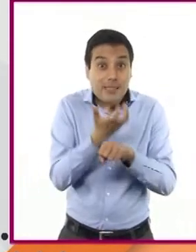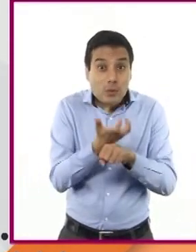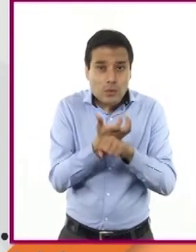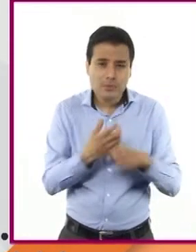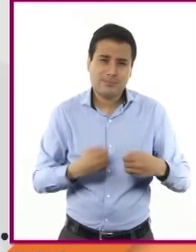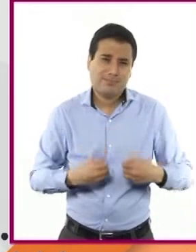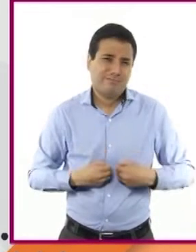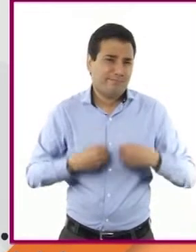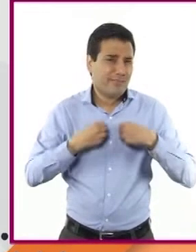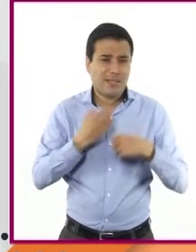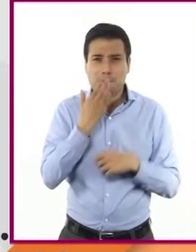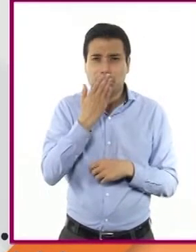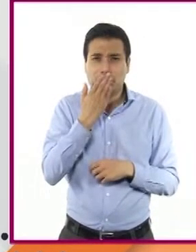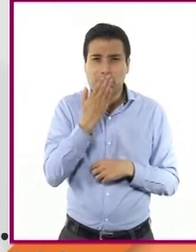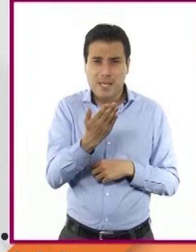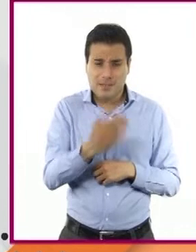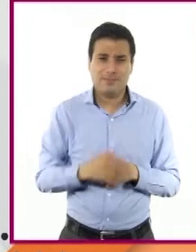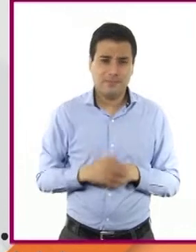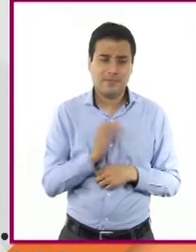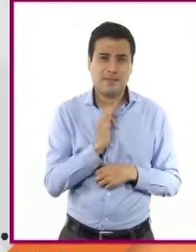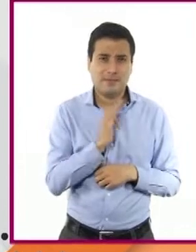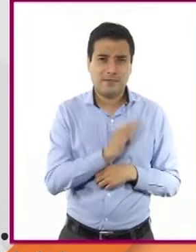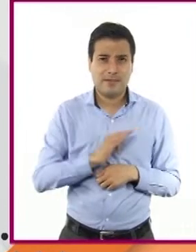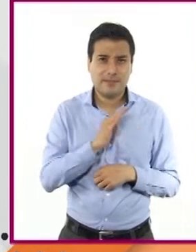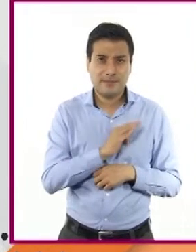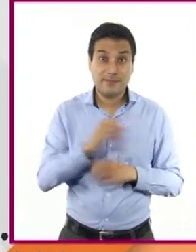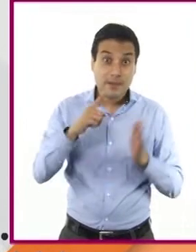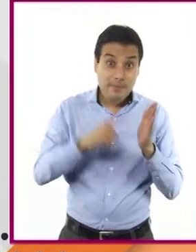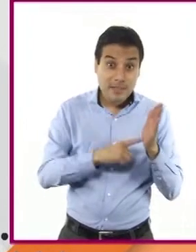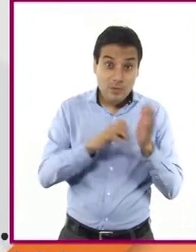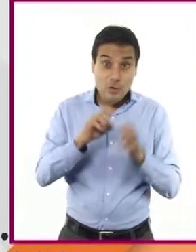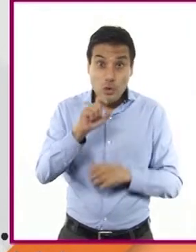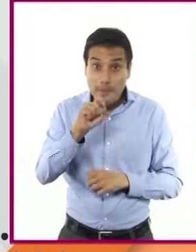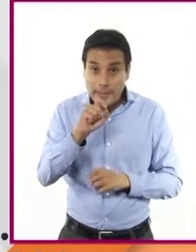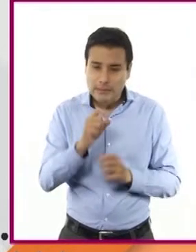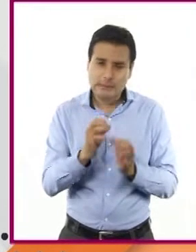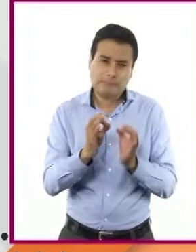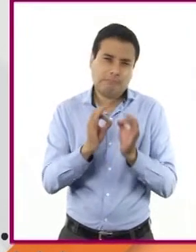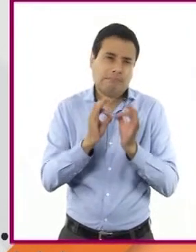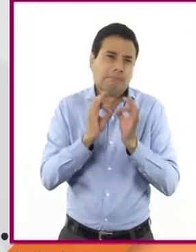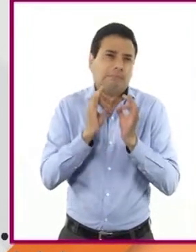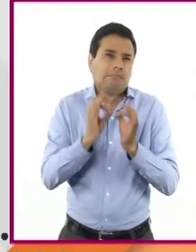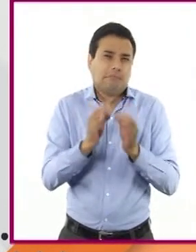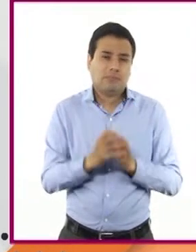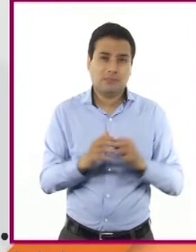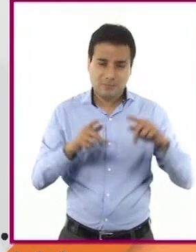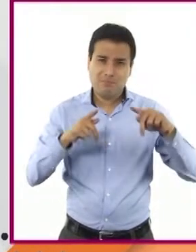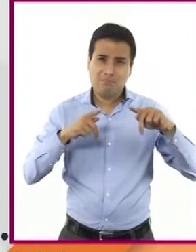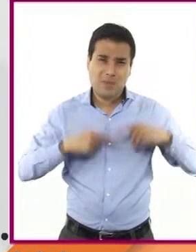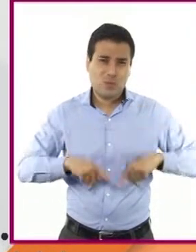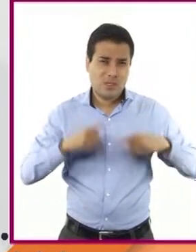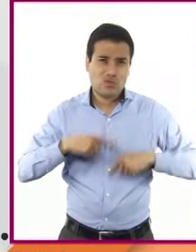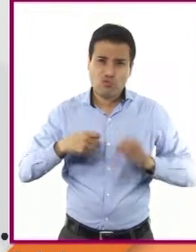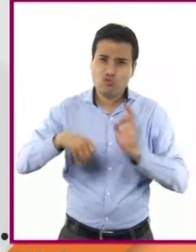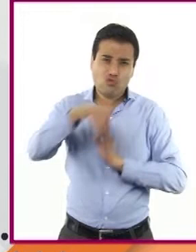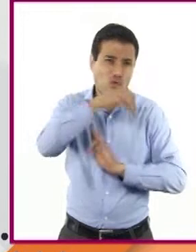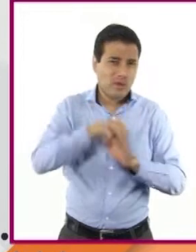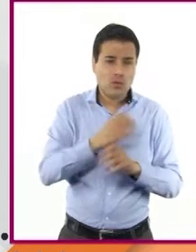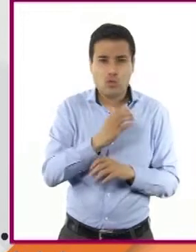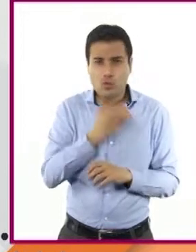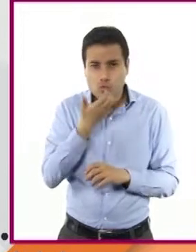los felices años 20, una década en la que el sueño americano se tradujo en un estilo de vida marcado por el